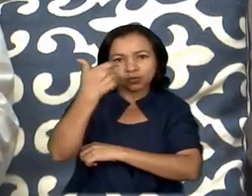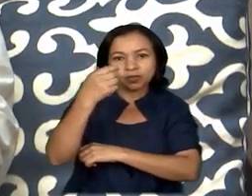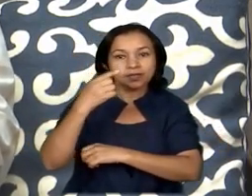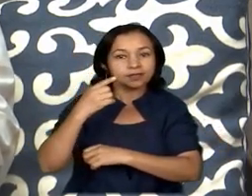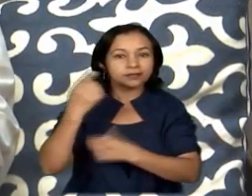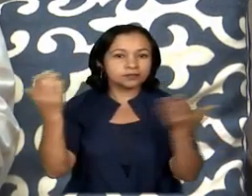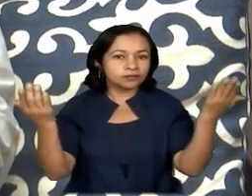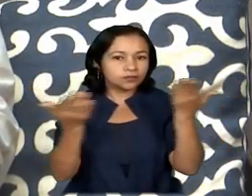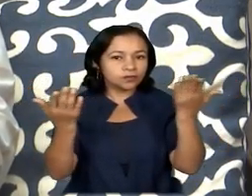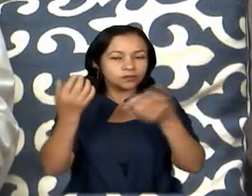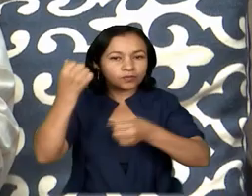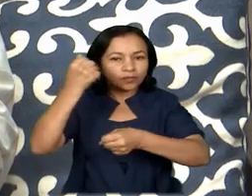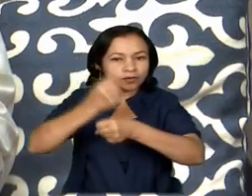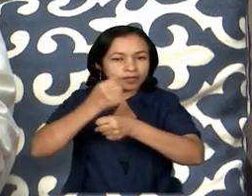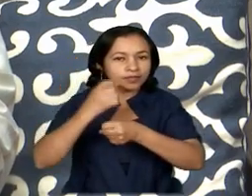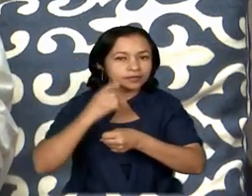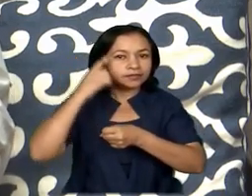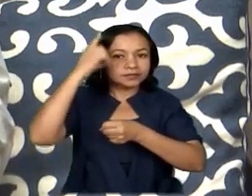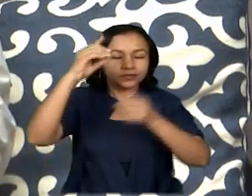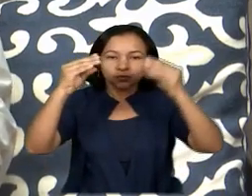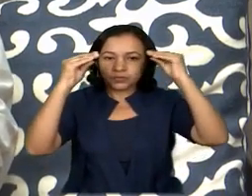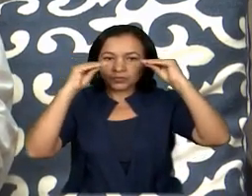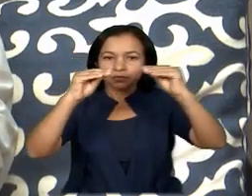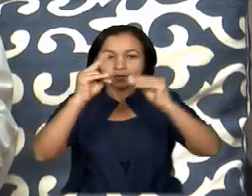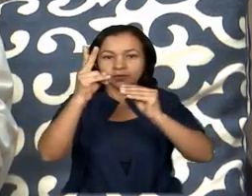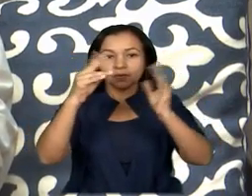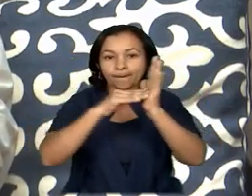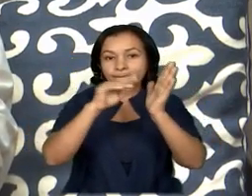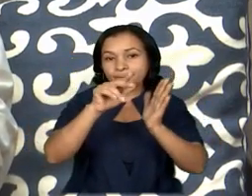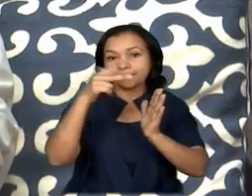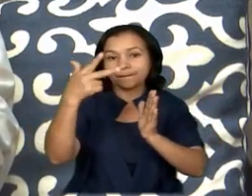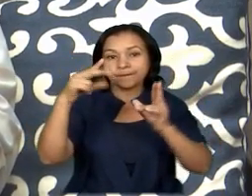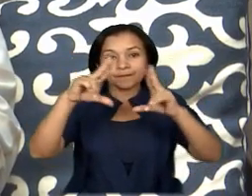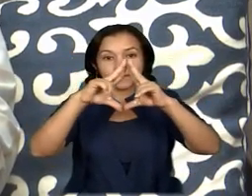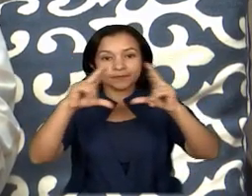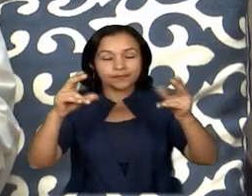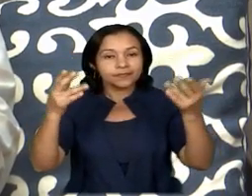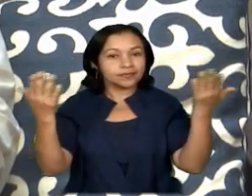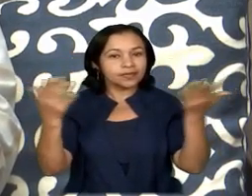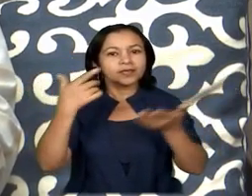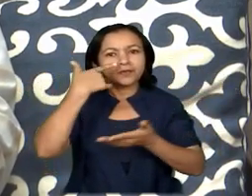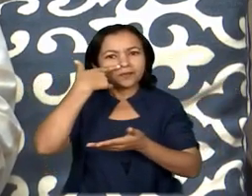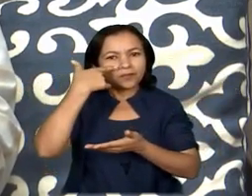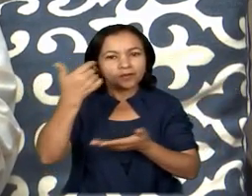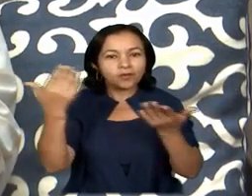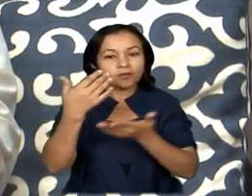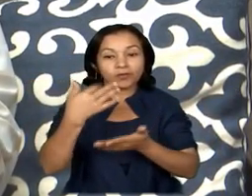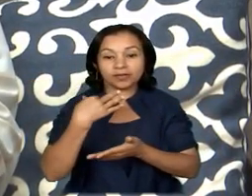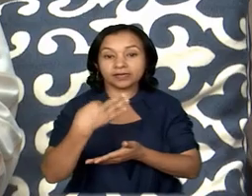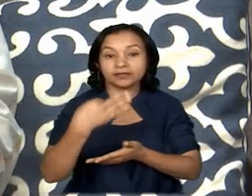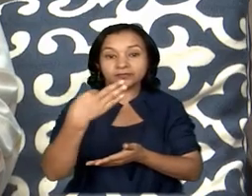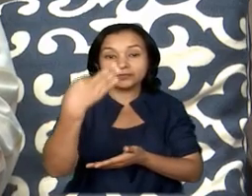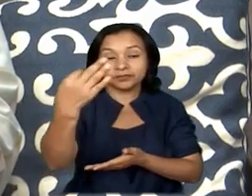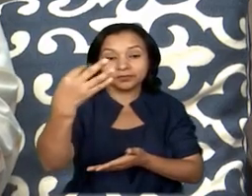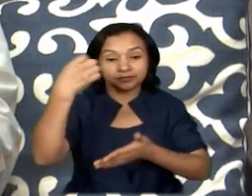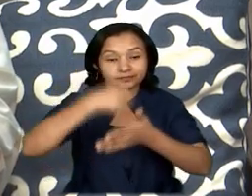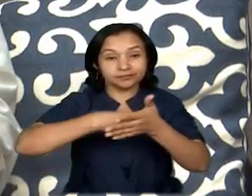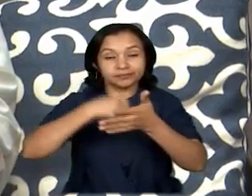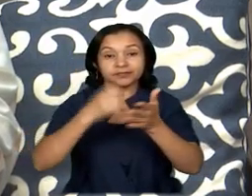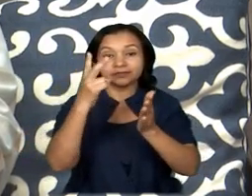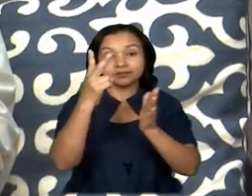en materia de educación obtenidos durante este año 2018 en nuestro país y también conoceremos los retos y desafíos presentes para